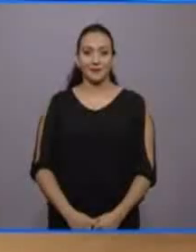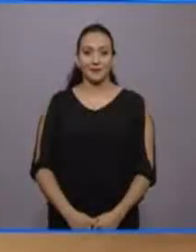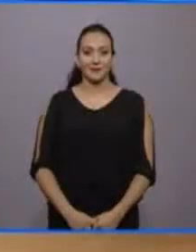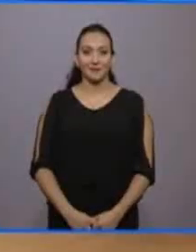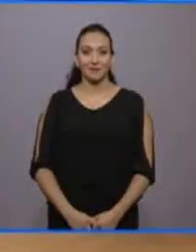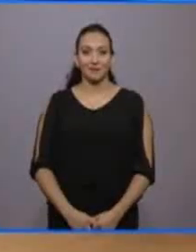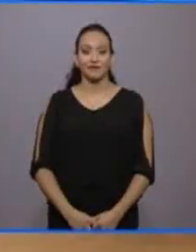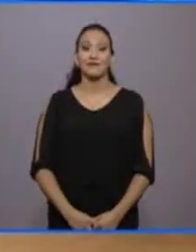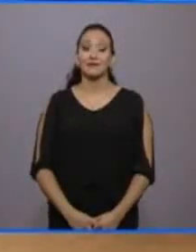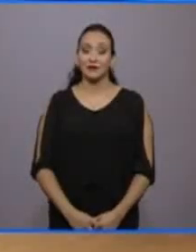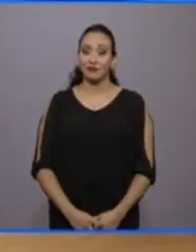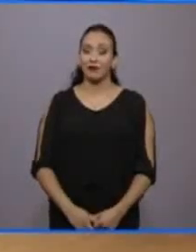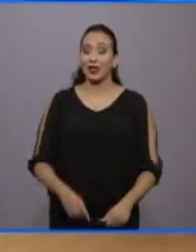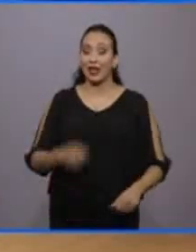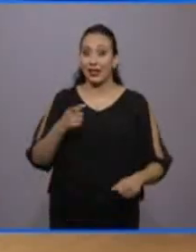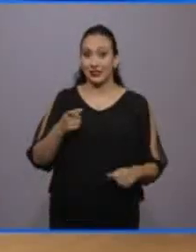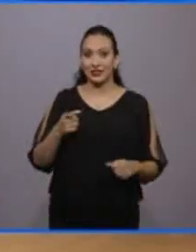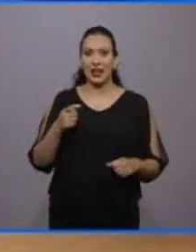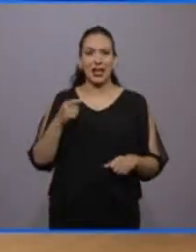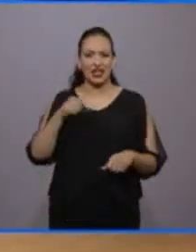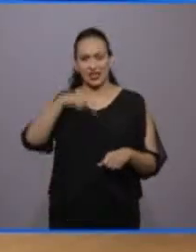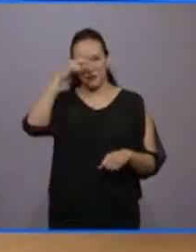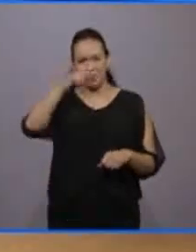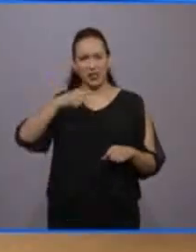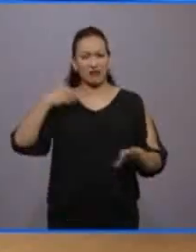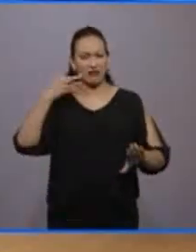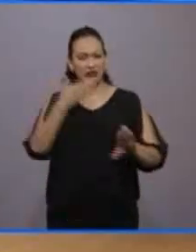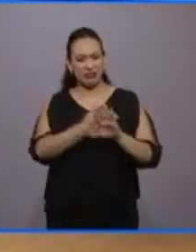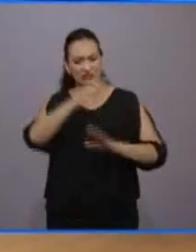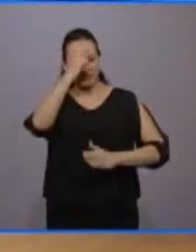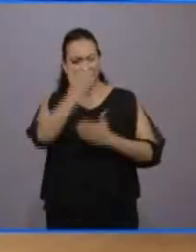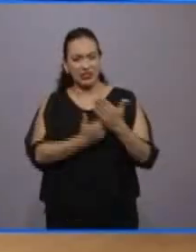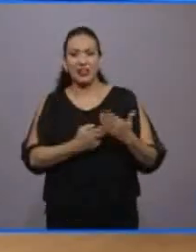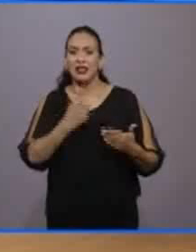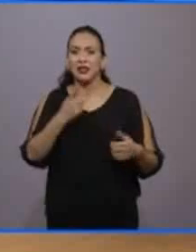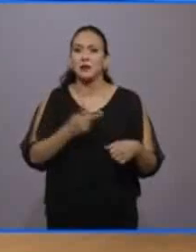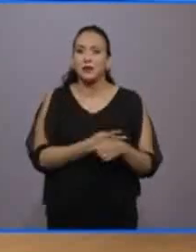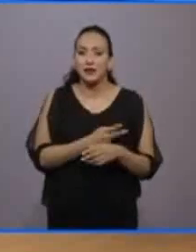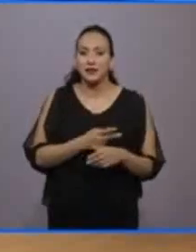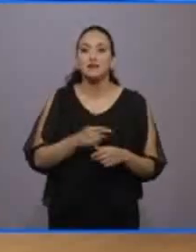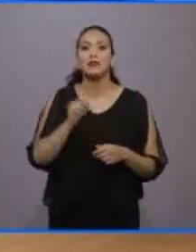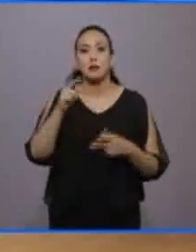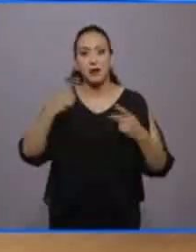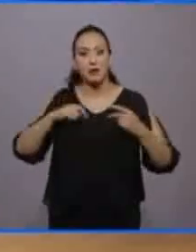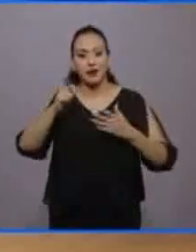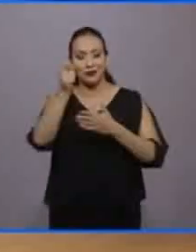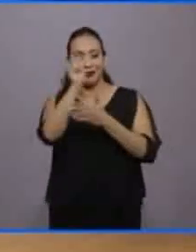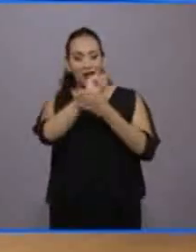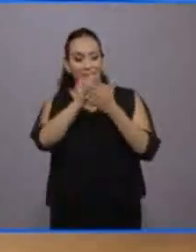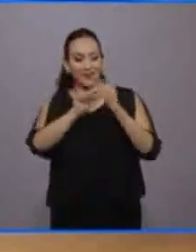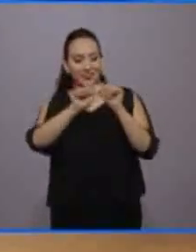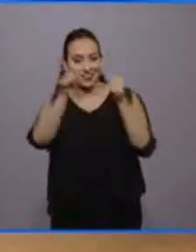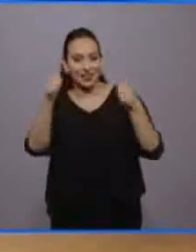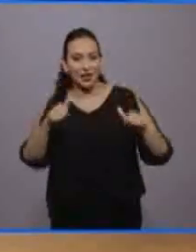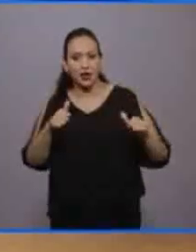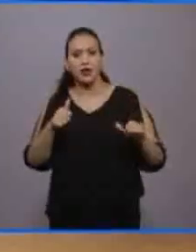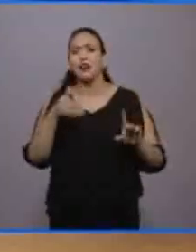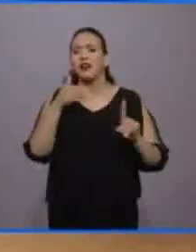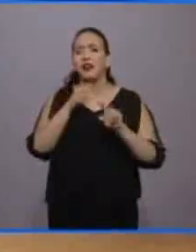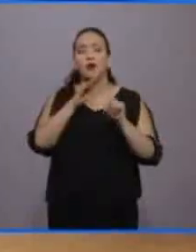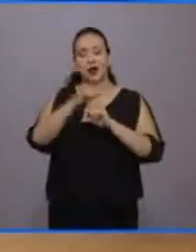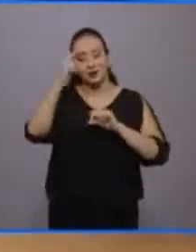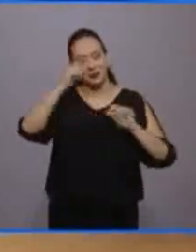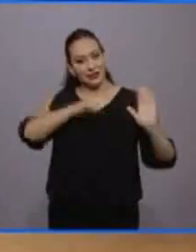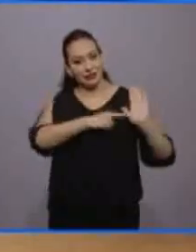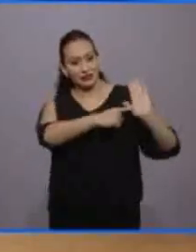Y es que justamente este desborde de la violencia en México está siendo retratado desde el arte, con el objetivo de hacer conciencia desde todas